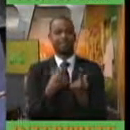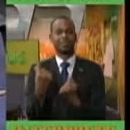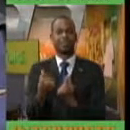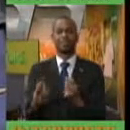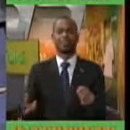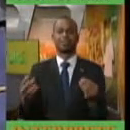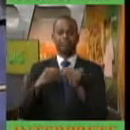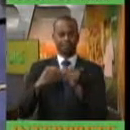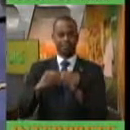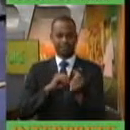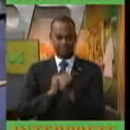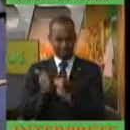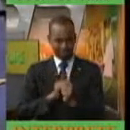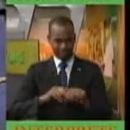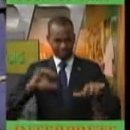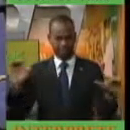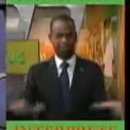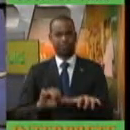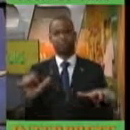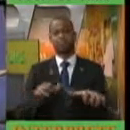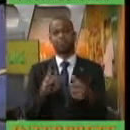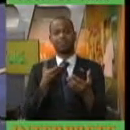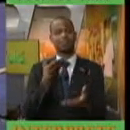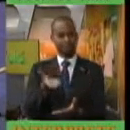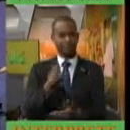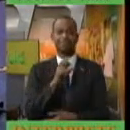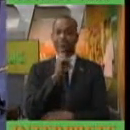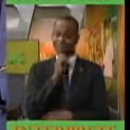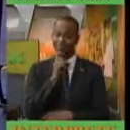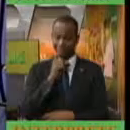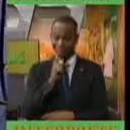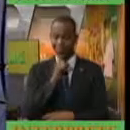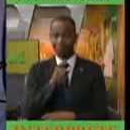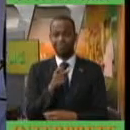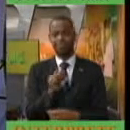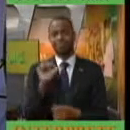más deportivas que han surgido allá mismo en Boca Chica,